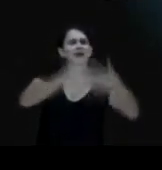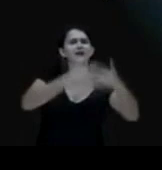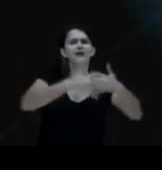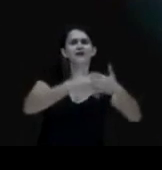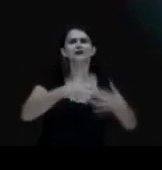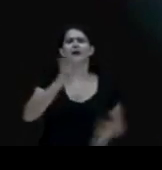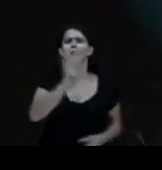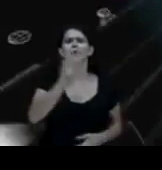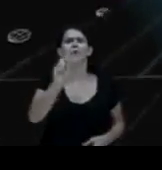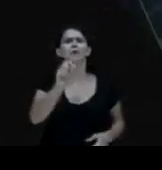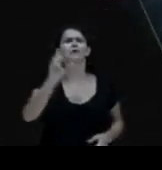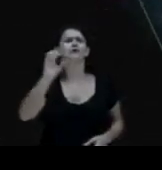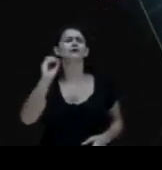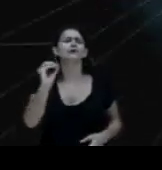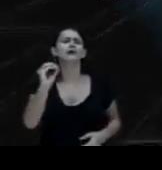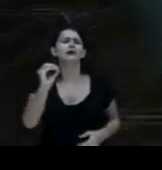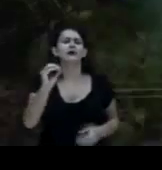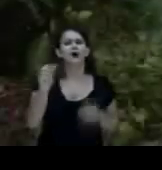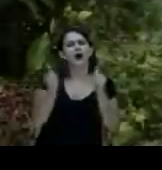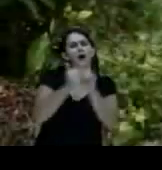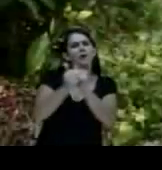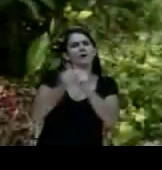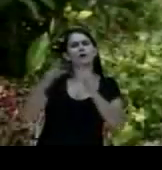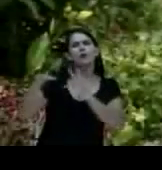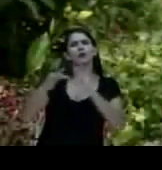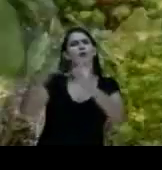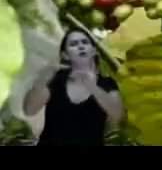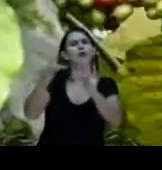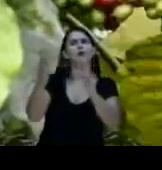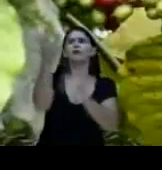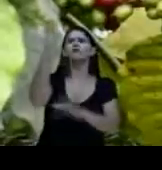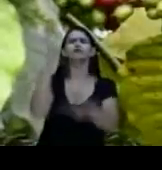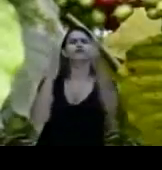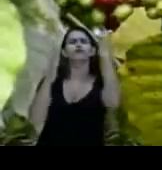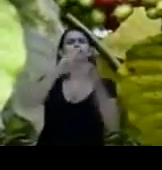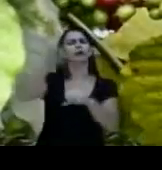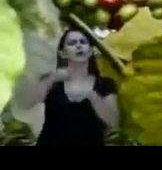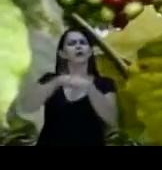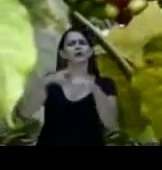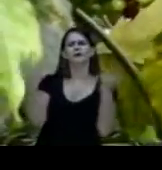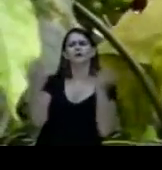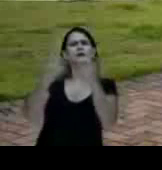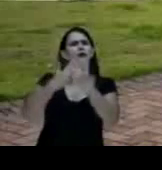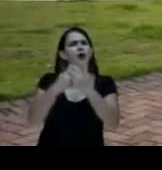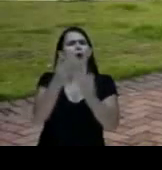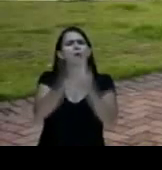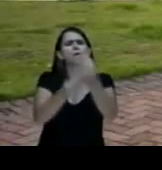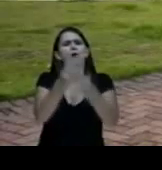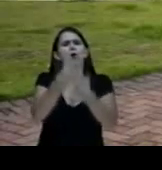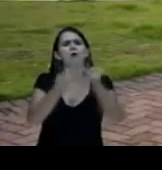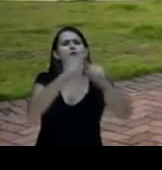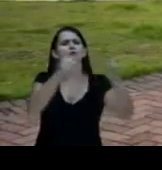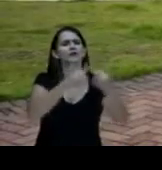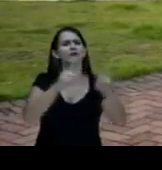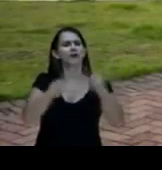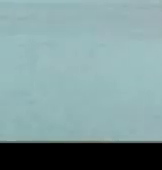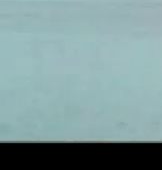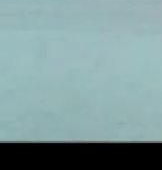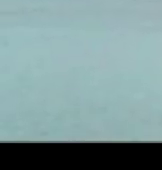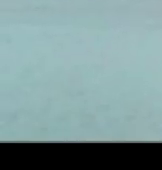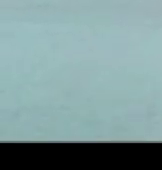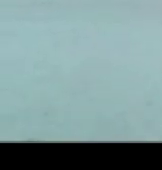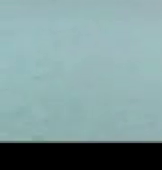parte de recursos económicos y lo que fue la Fundación Conrad Adenauer también, para poder también pues sufragar gastos que lleva este